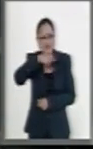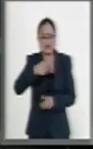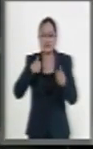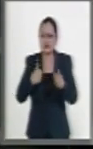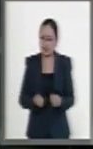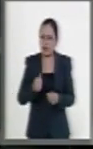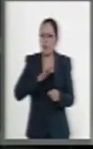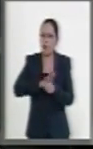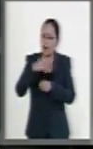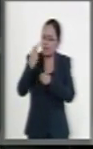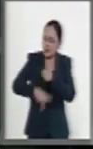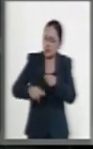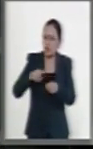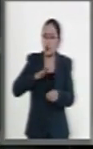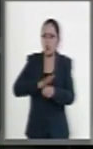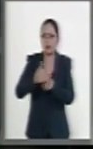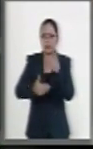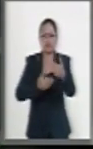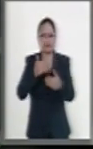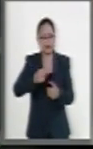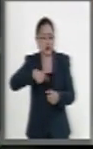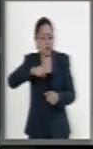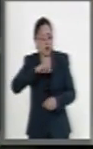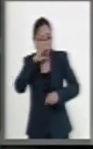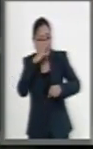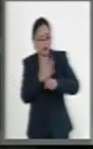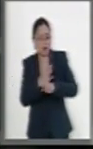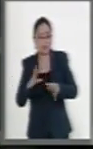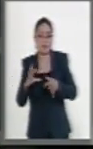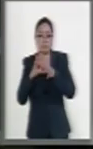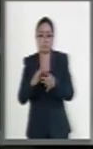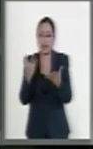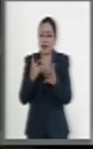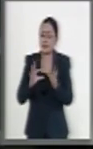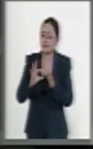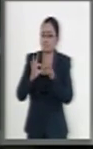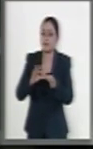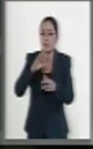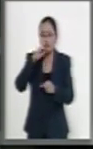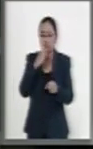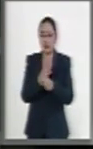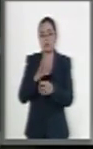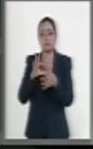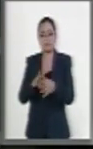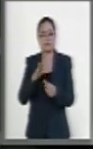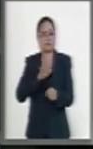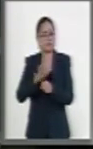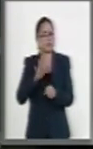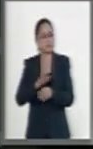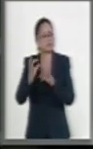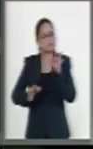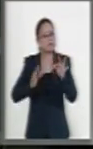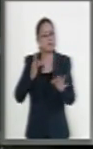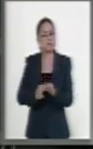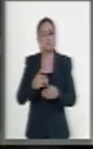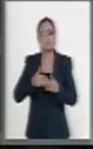los riesgos y que con una actitud responsable y ejecución responsable garantizará el